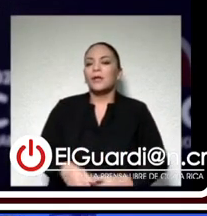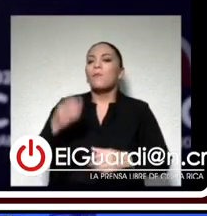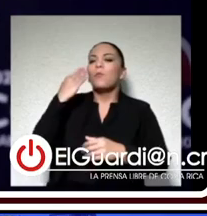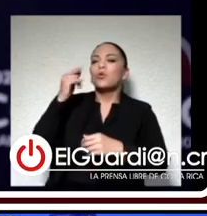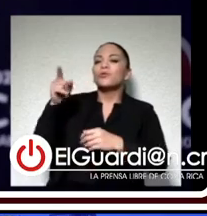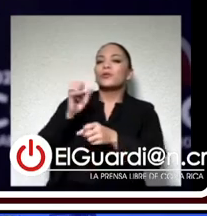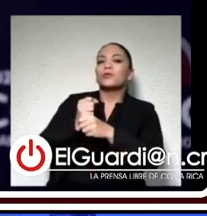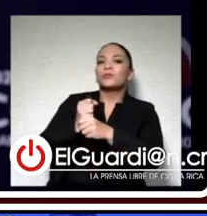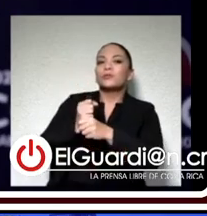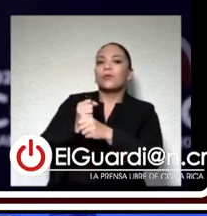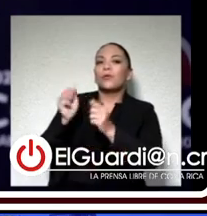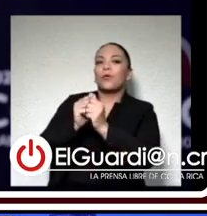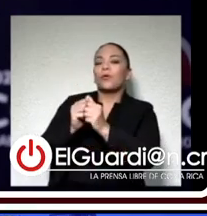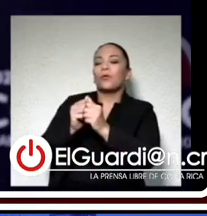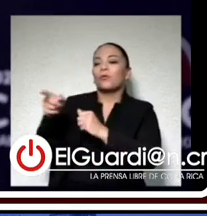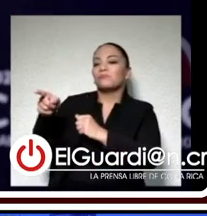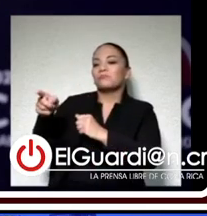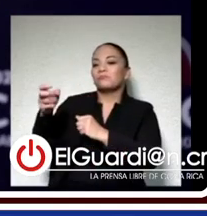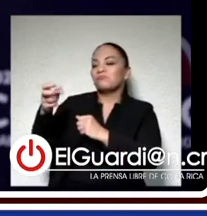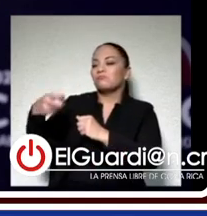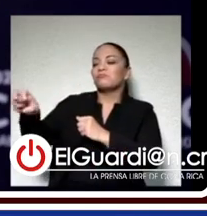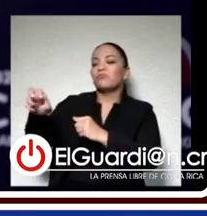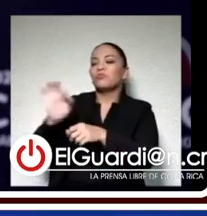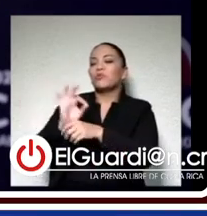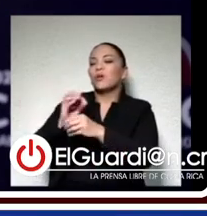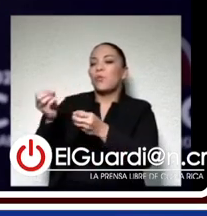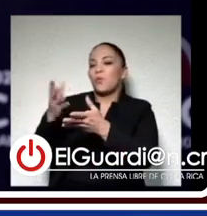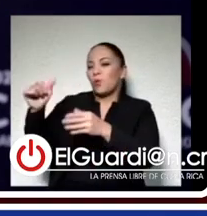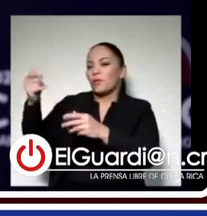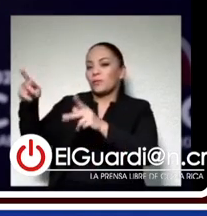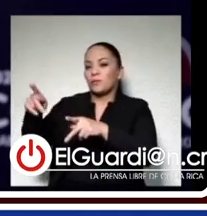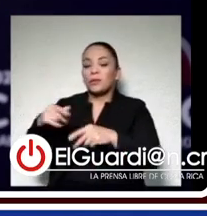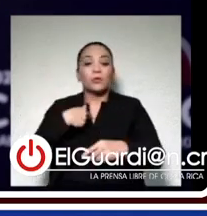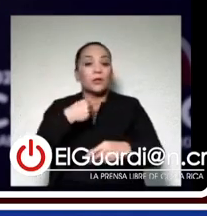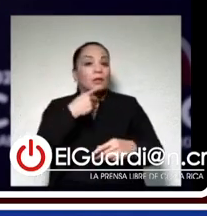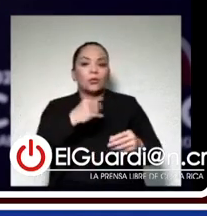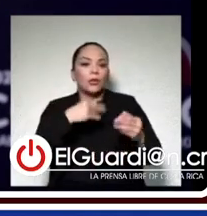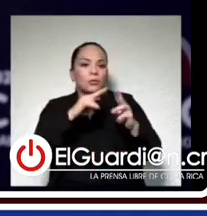Sí, porque estaba a la par mía, y yo iba a una reunión y págale porque no tiene internet.